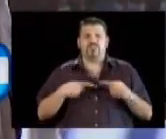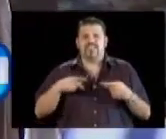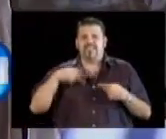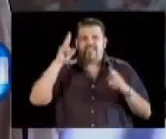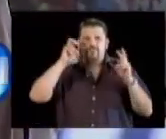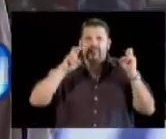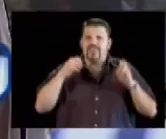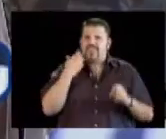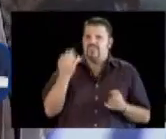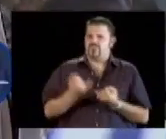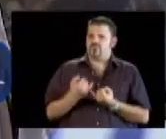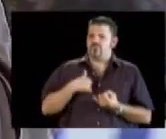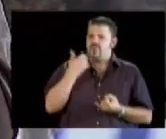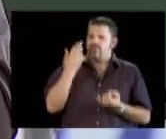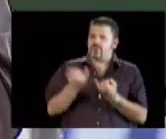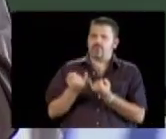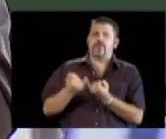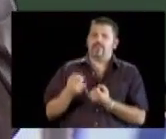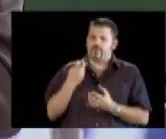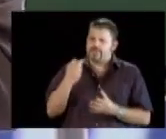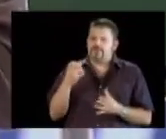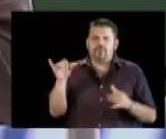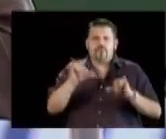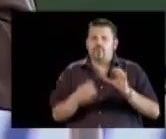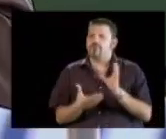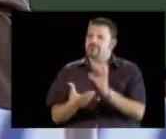barrio van a querer bajar la misma cantidad de pesos.